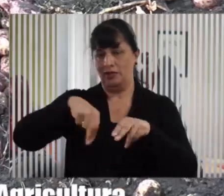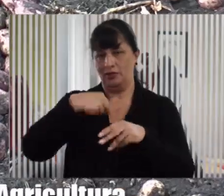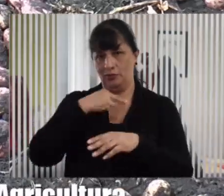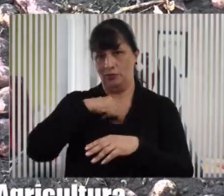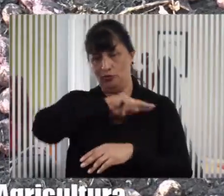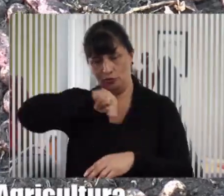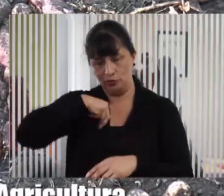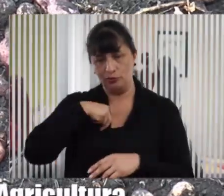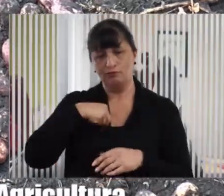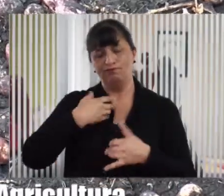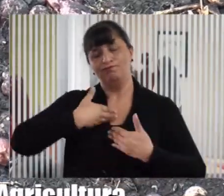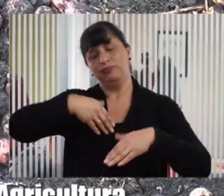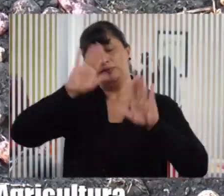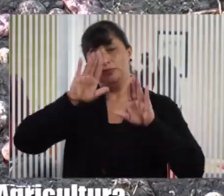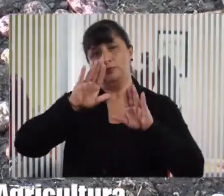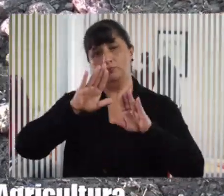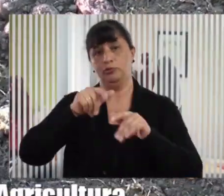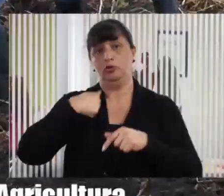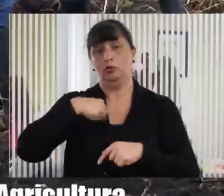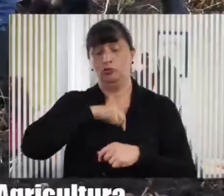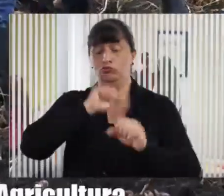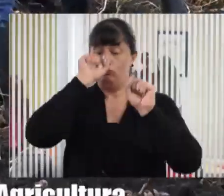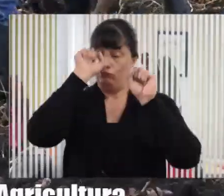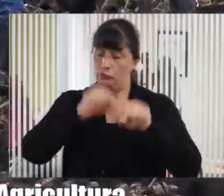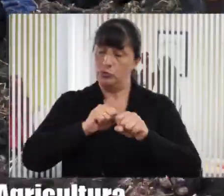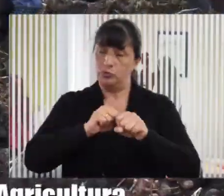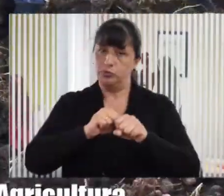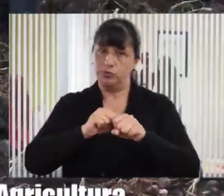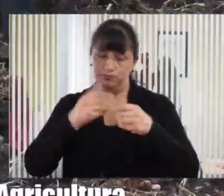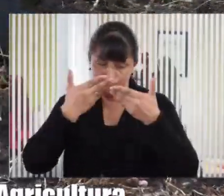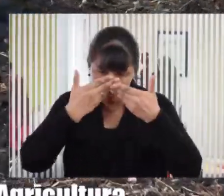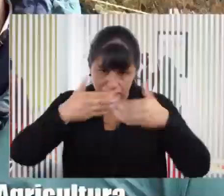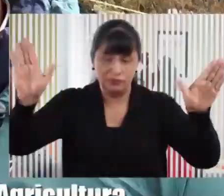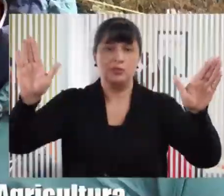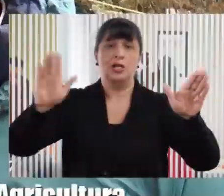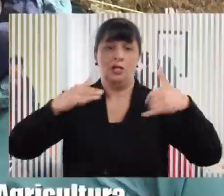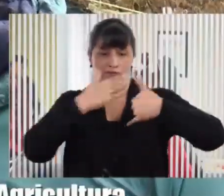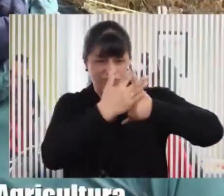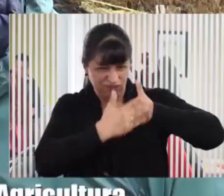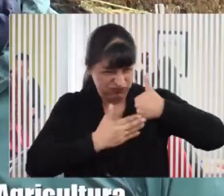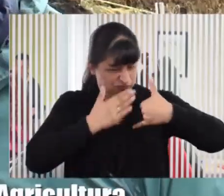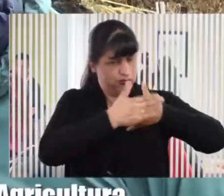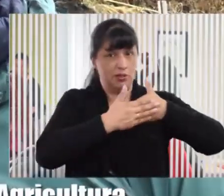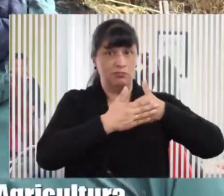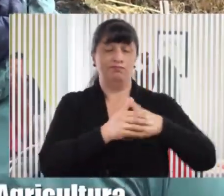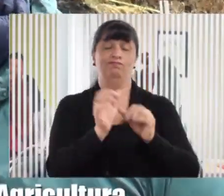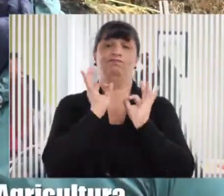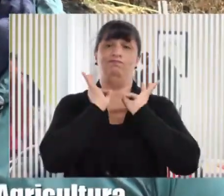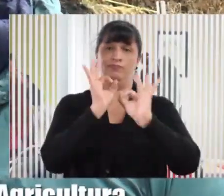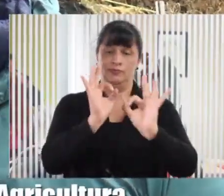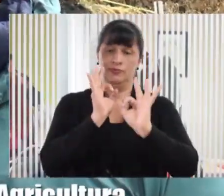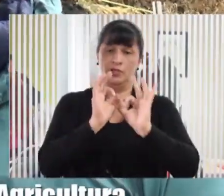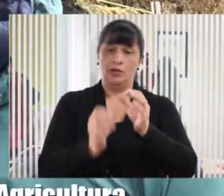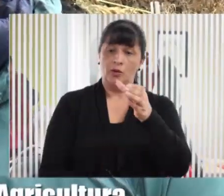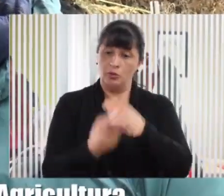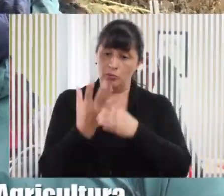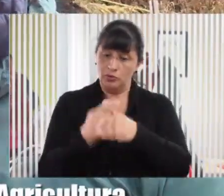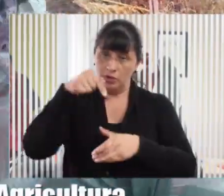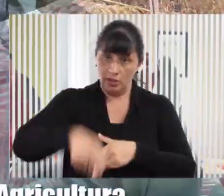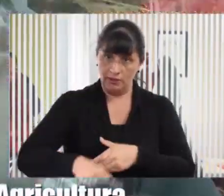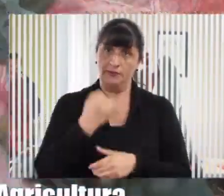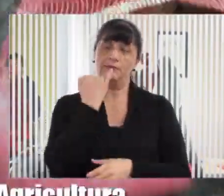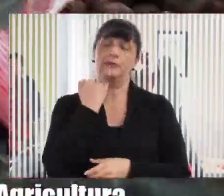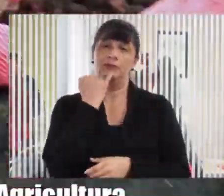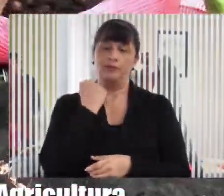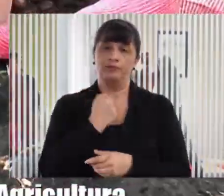un producto que ha logrado trascender barreras a nivel departamental y nacional por la calidad que se produce en nuestro